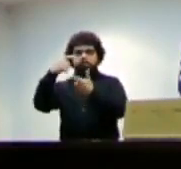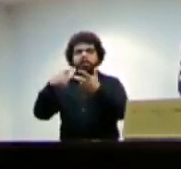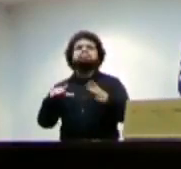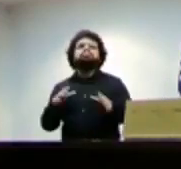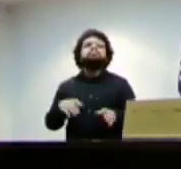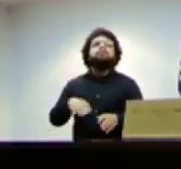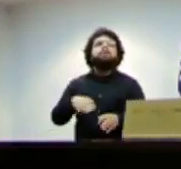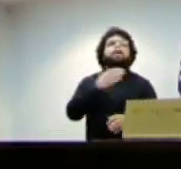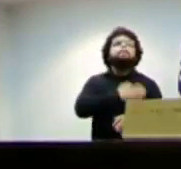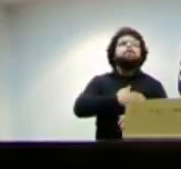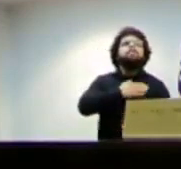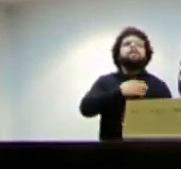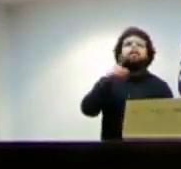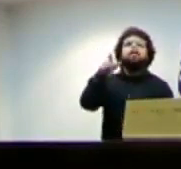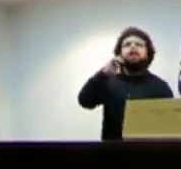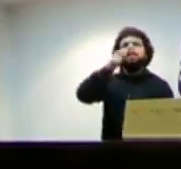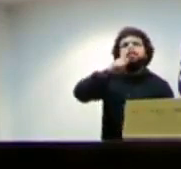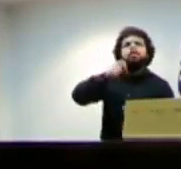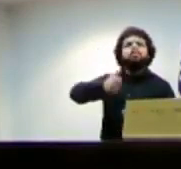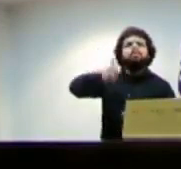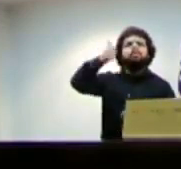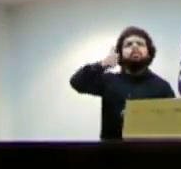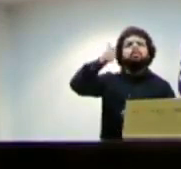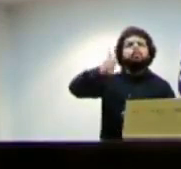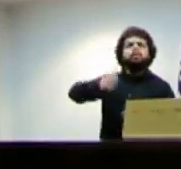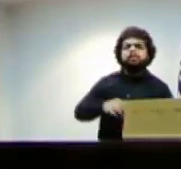volumen porque está muy bajito. Sí. Ok,